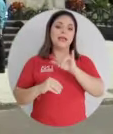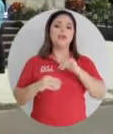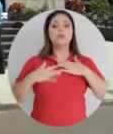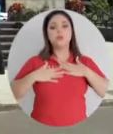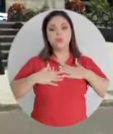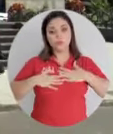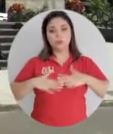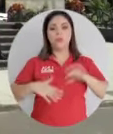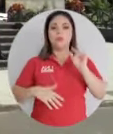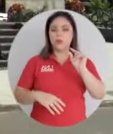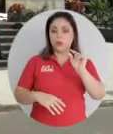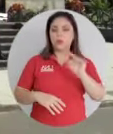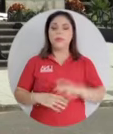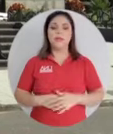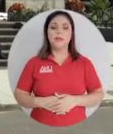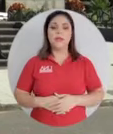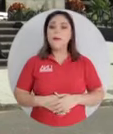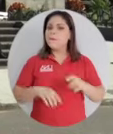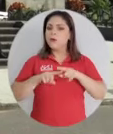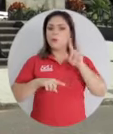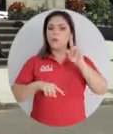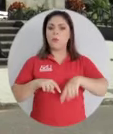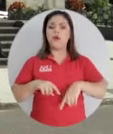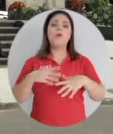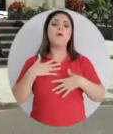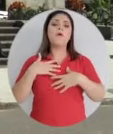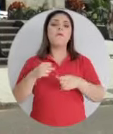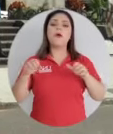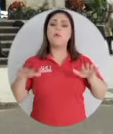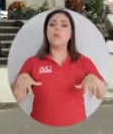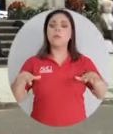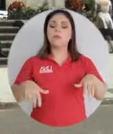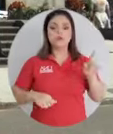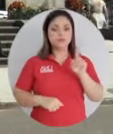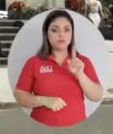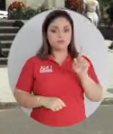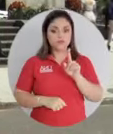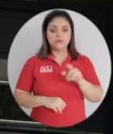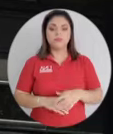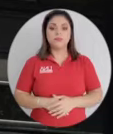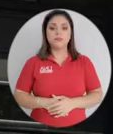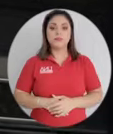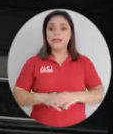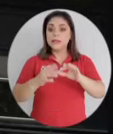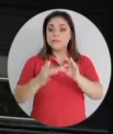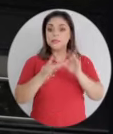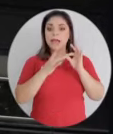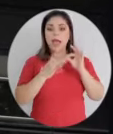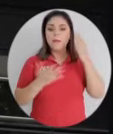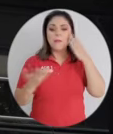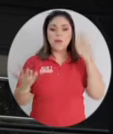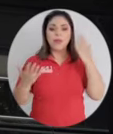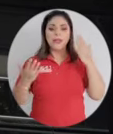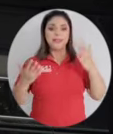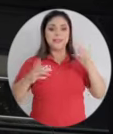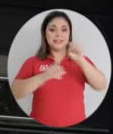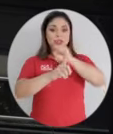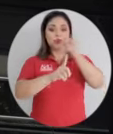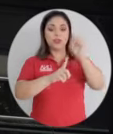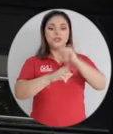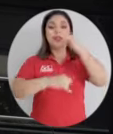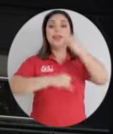mayor respaldo, ¿verdad? Pero aún así no se puede uno dejar, ¿verdad? Especialmente con el entorno internacional que acabamos